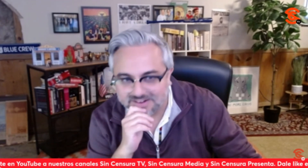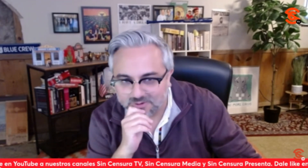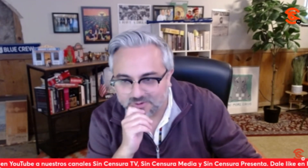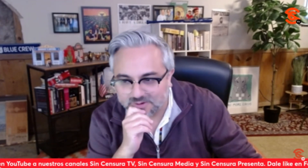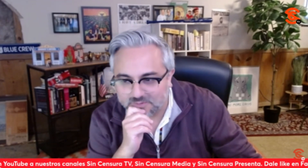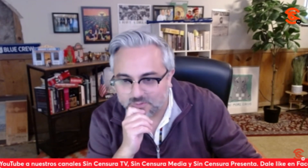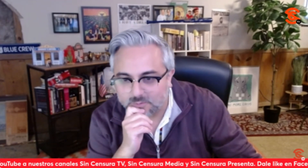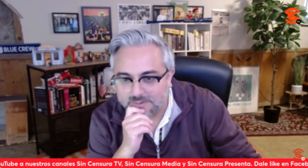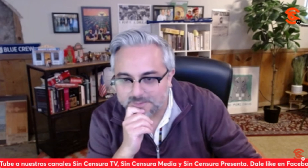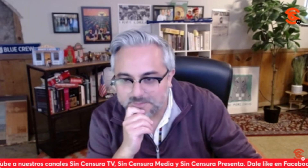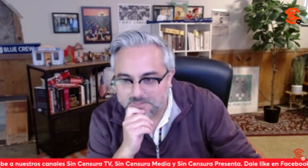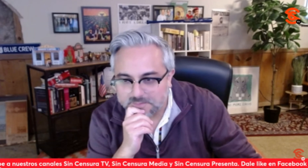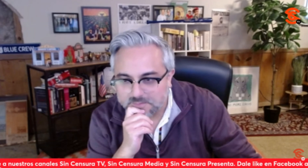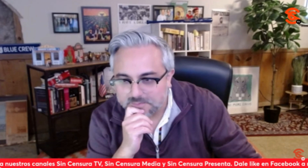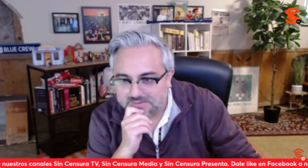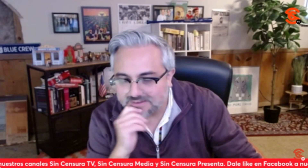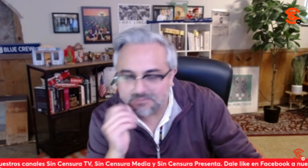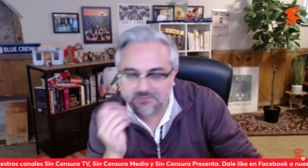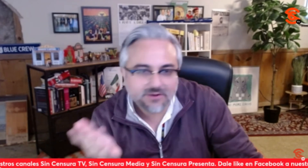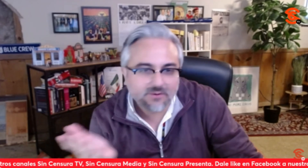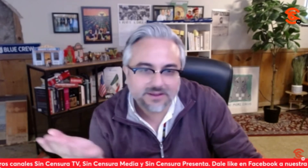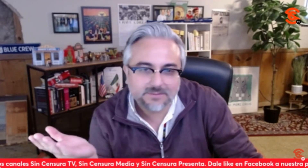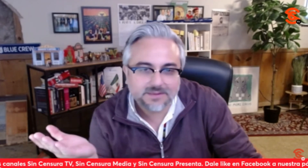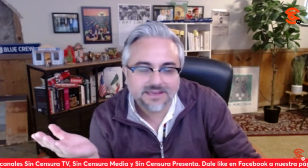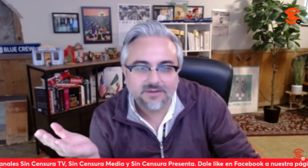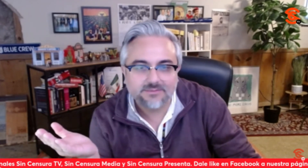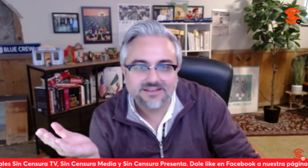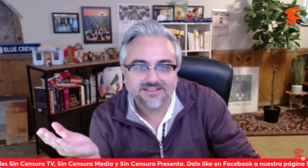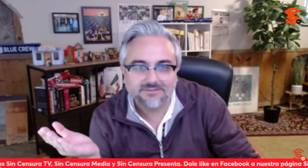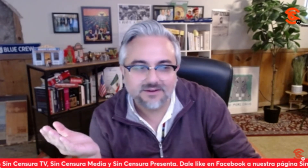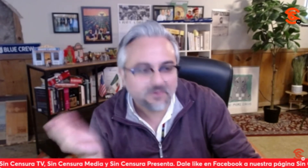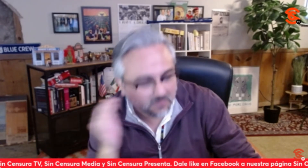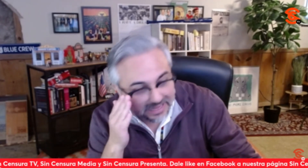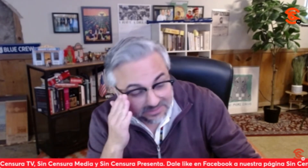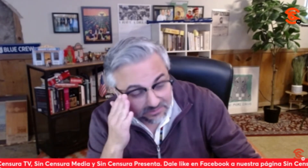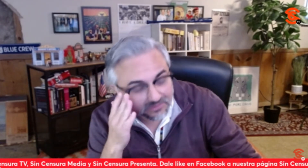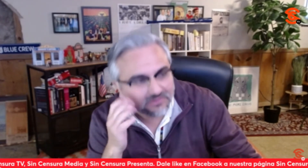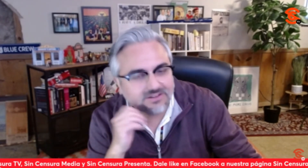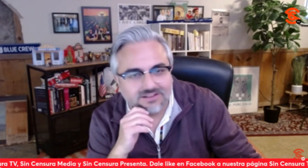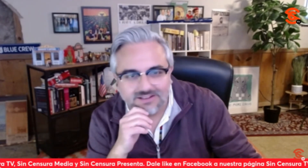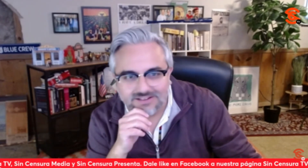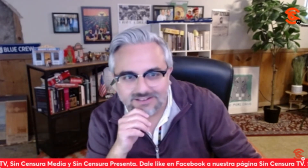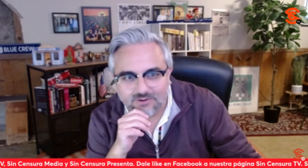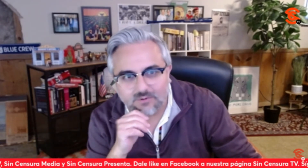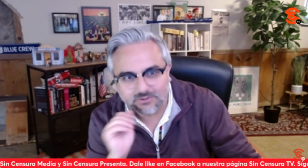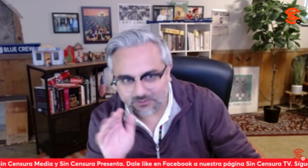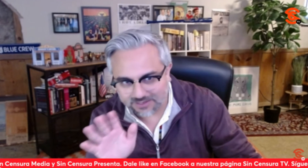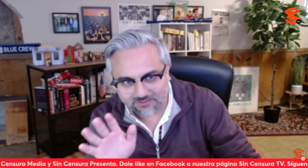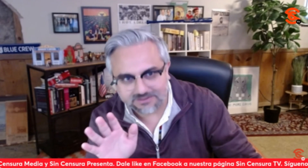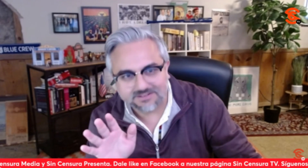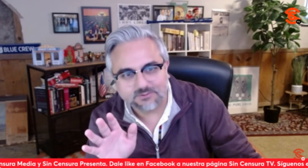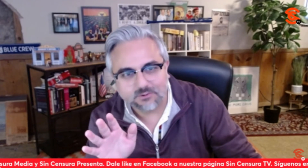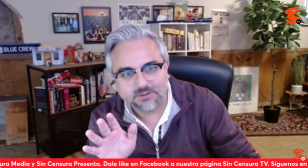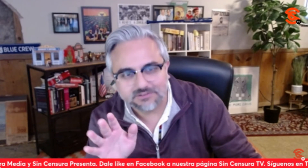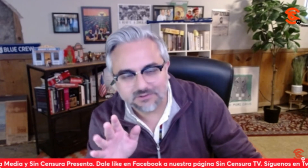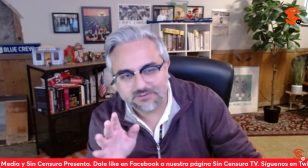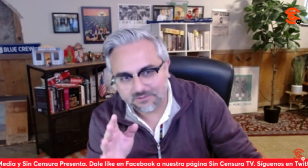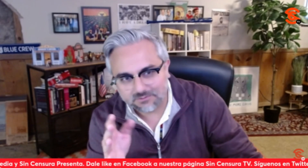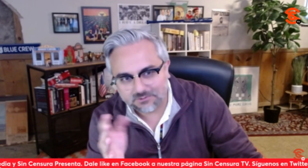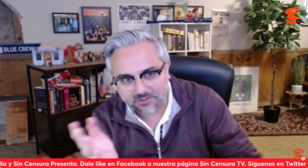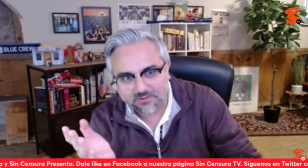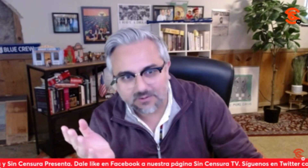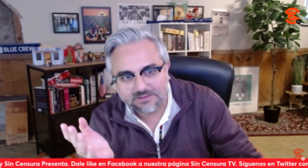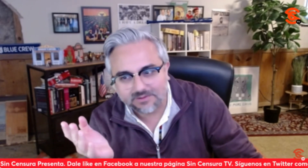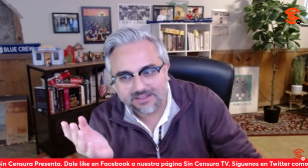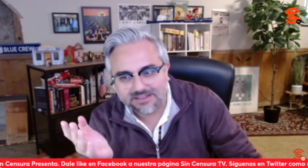Claudia Guerrero de Reforma, que pues va con jiribilla, obviamente, va con 4, ¿no? Y no el 4 de la cuarta transformación, sino